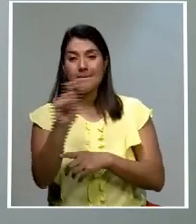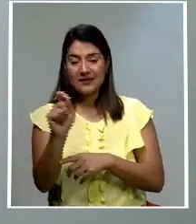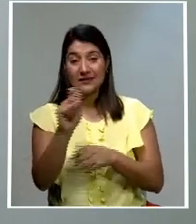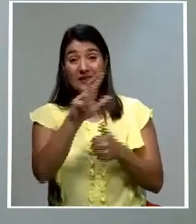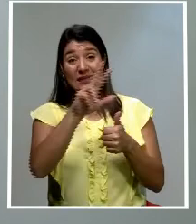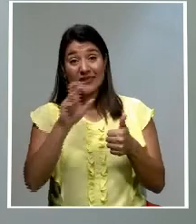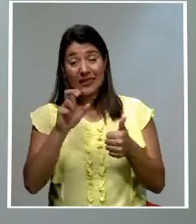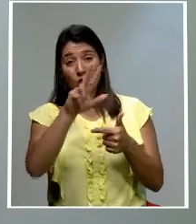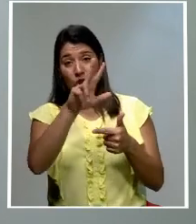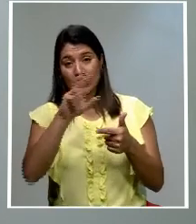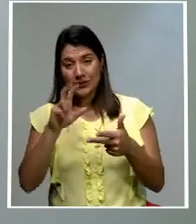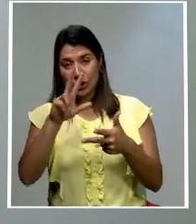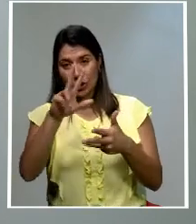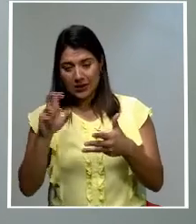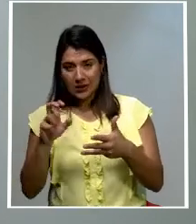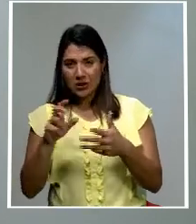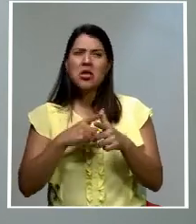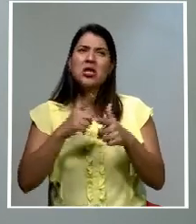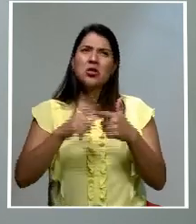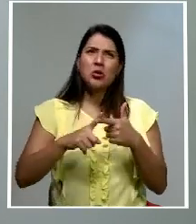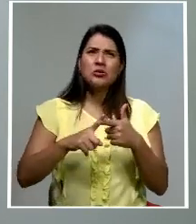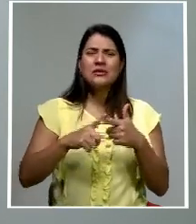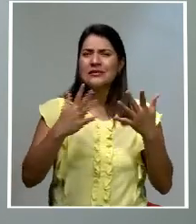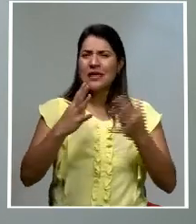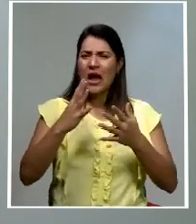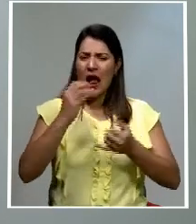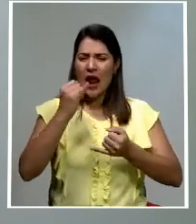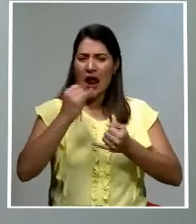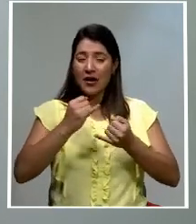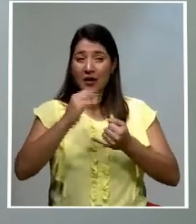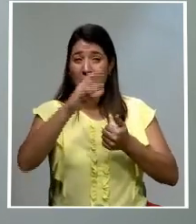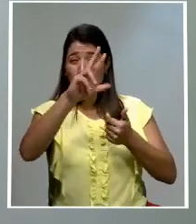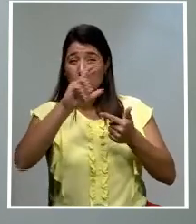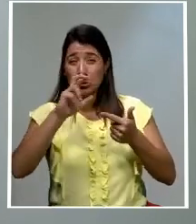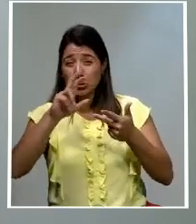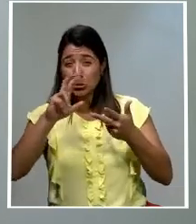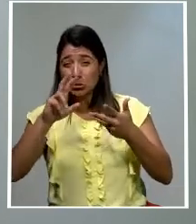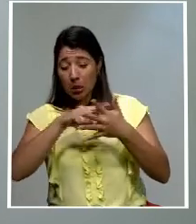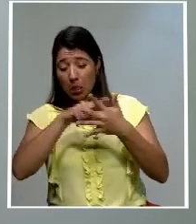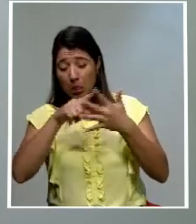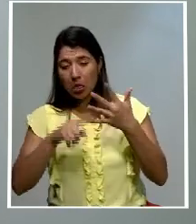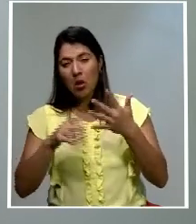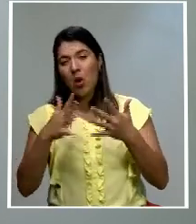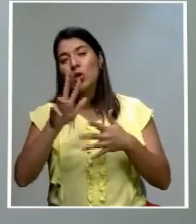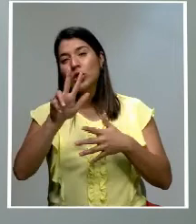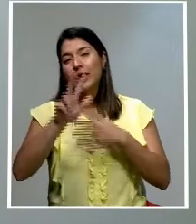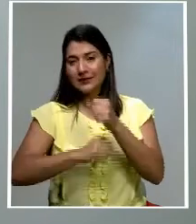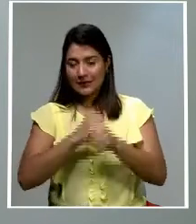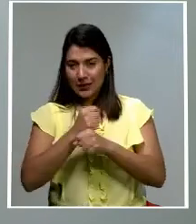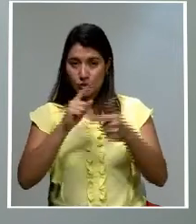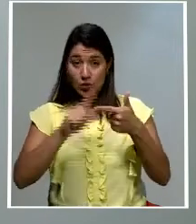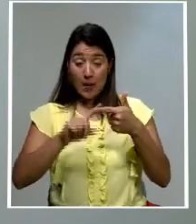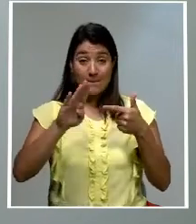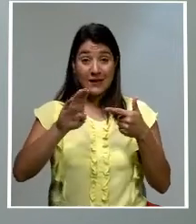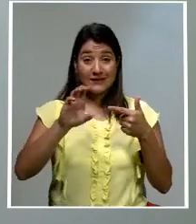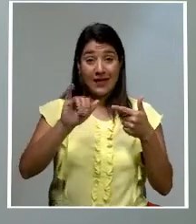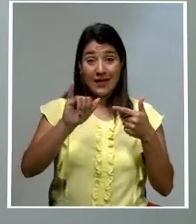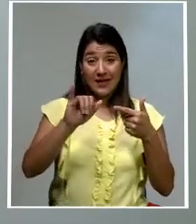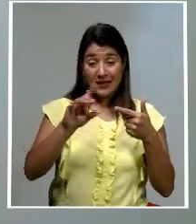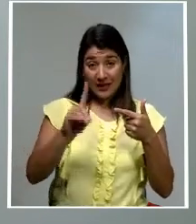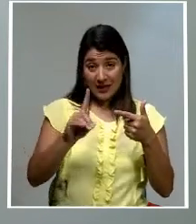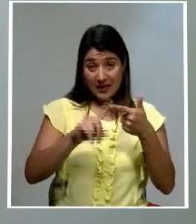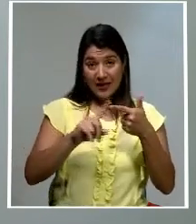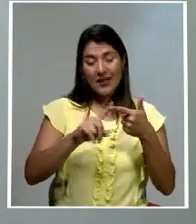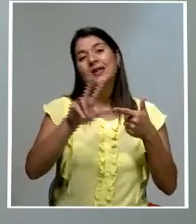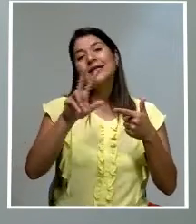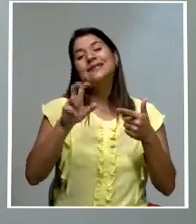cuyo desembolso total va a tomar alrededor de 3 años. Estamos hablando también del crédito con el BESIE, que es un crédito por $300 millones,